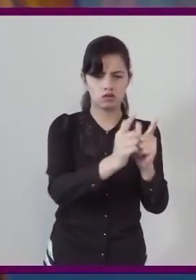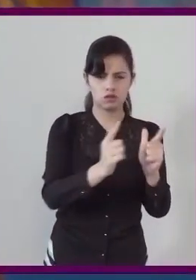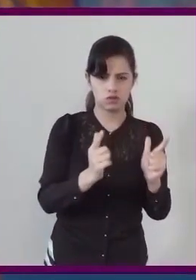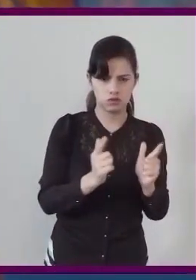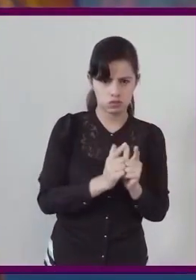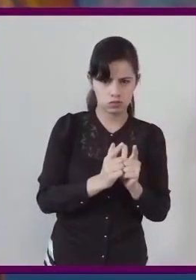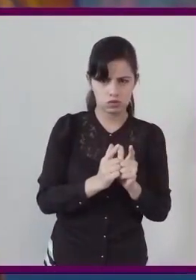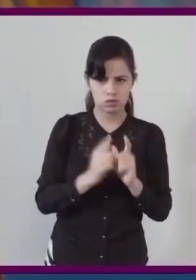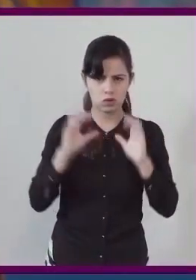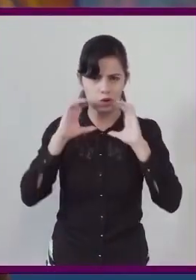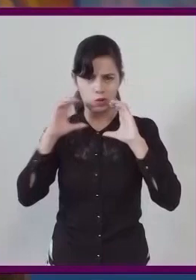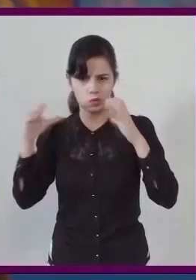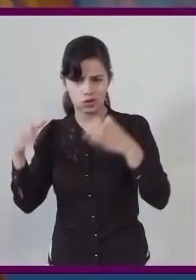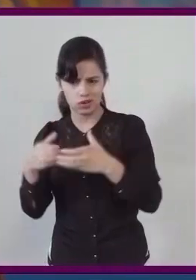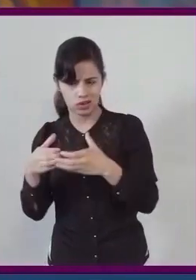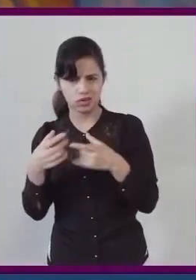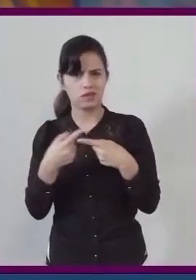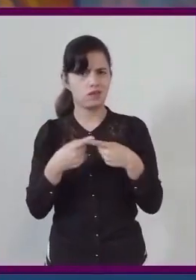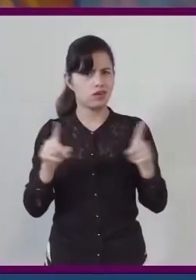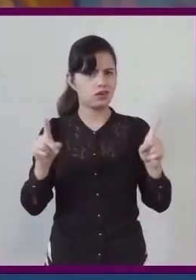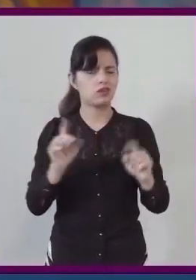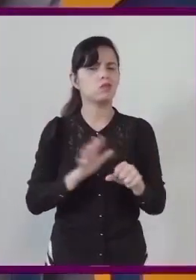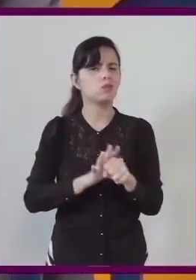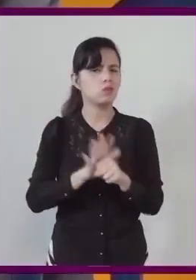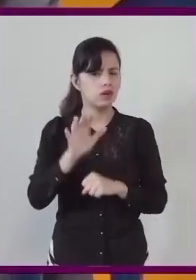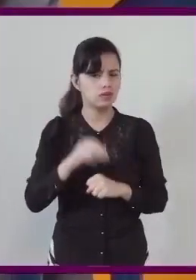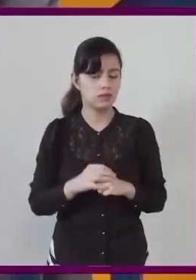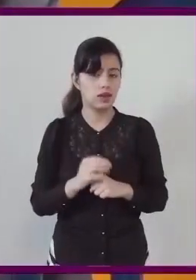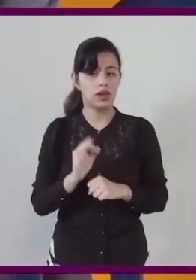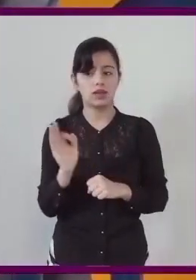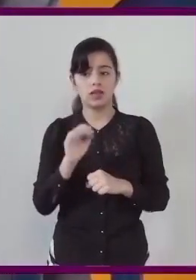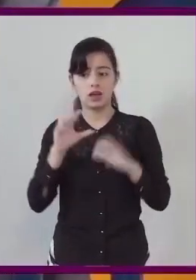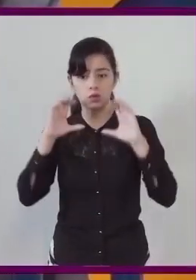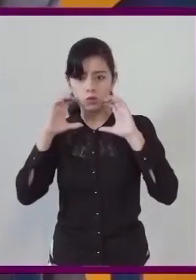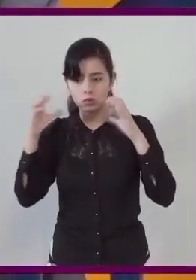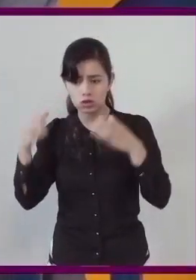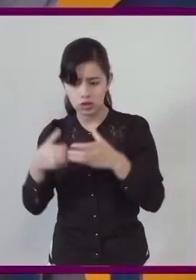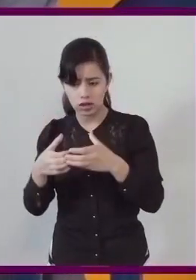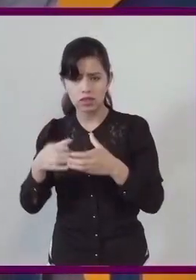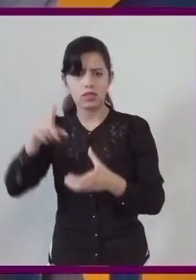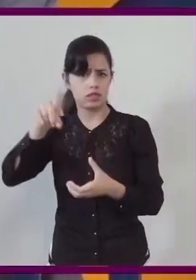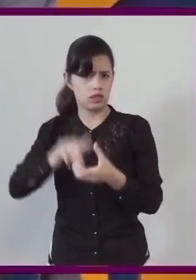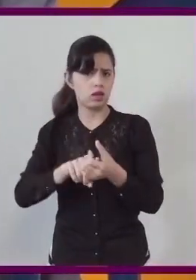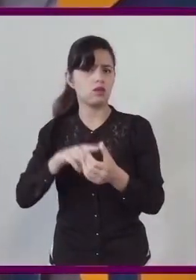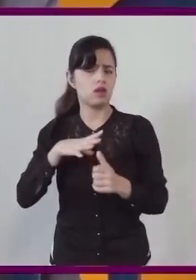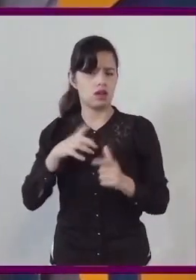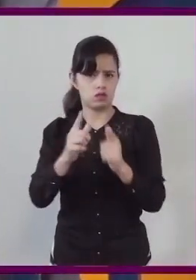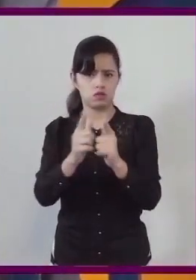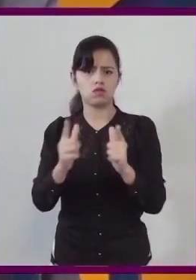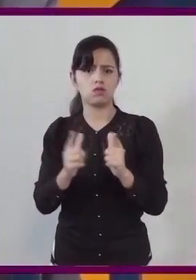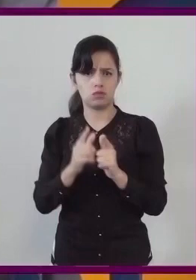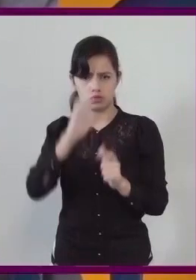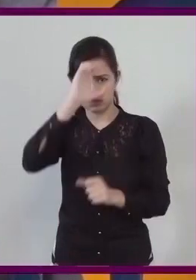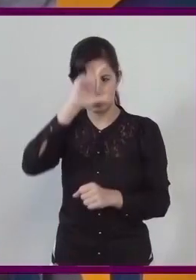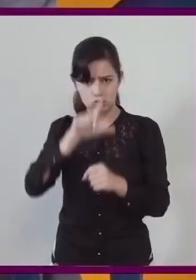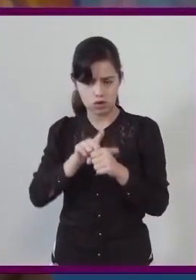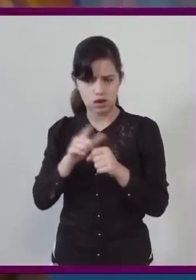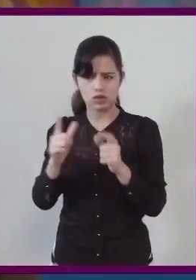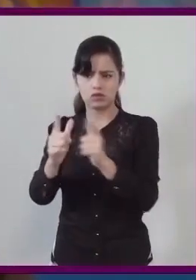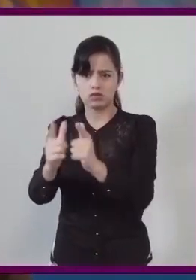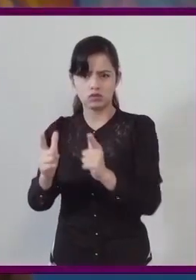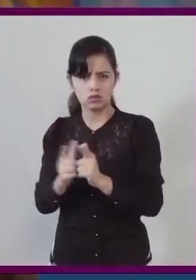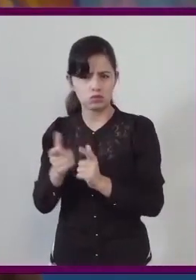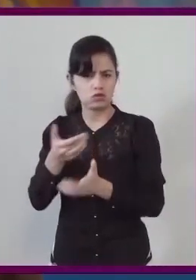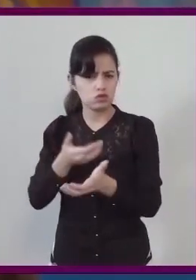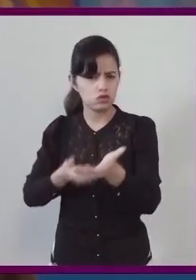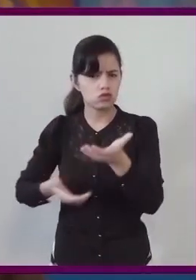grupo y una comunidad? Una comunidad puede estar formada por varios grupos culturales y grupos sociales distintos